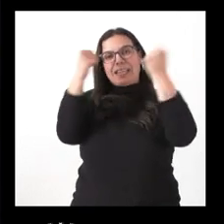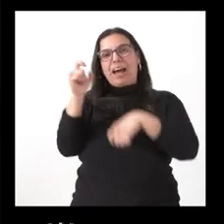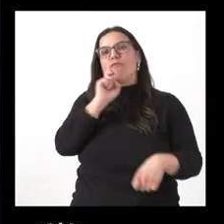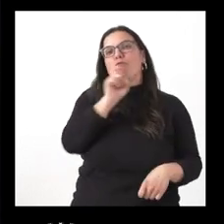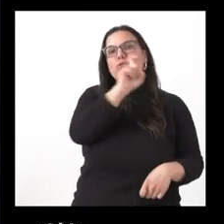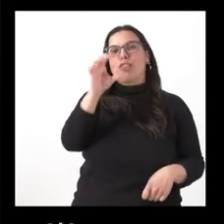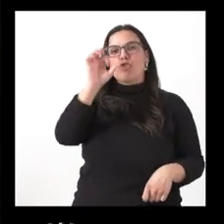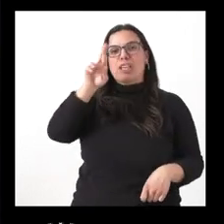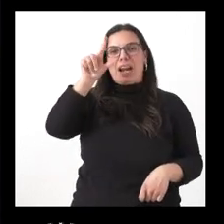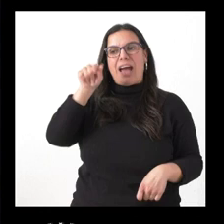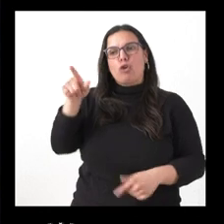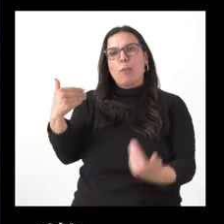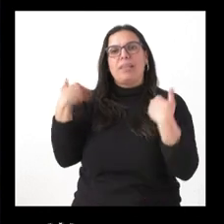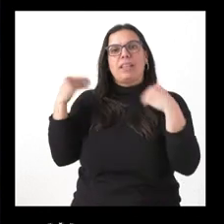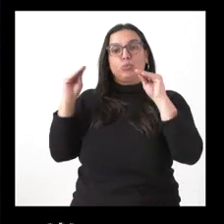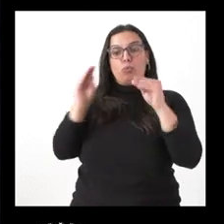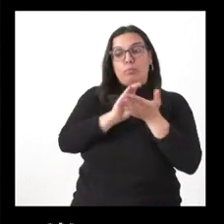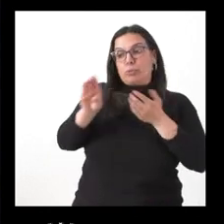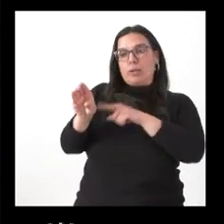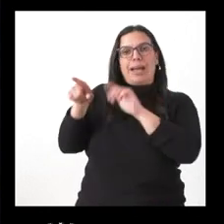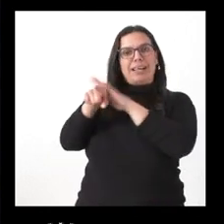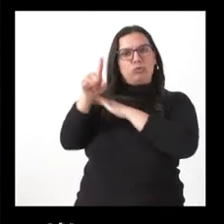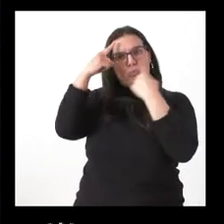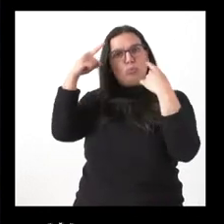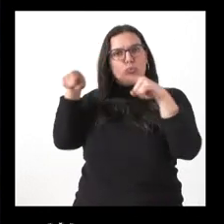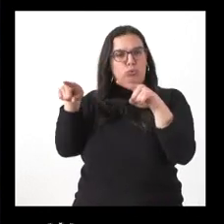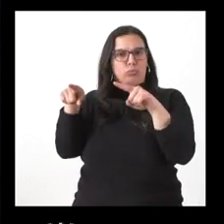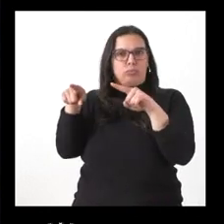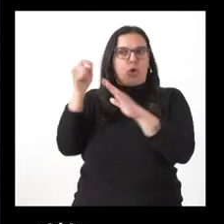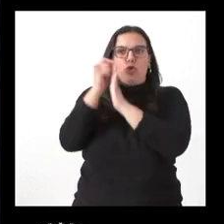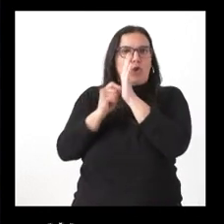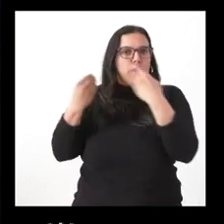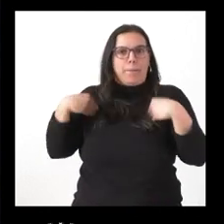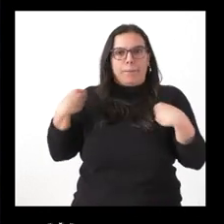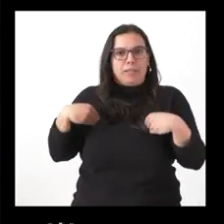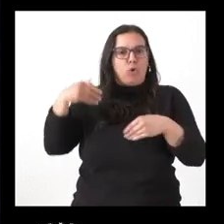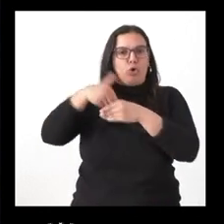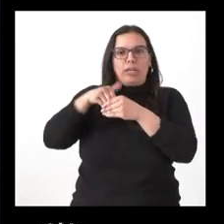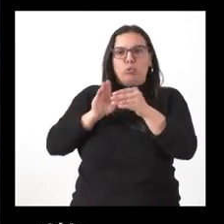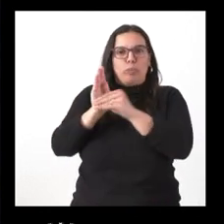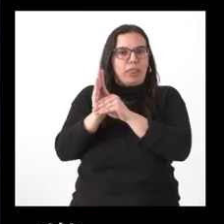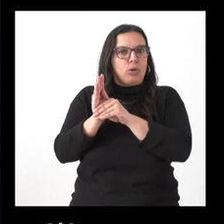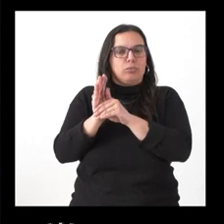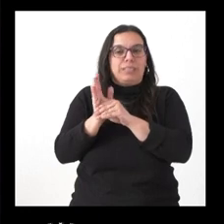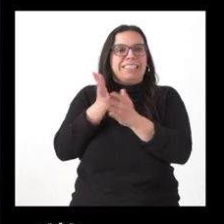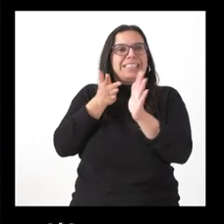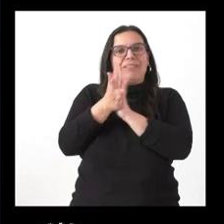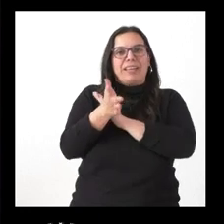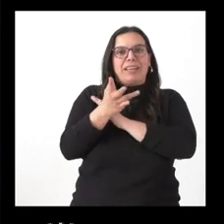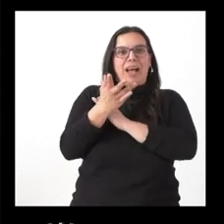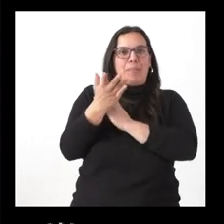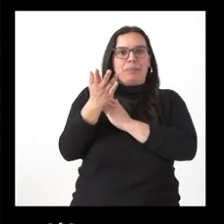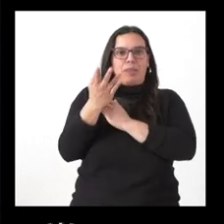que lógicamente es la que gestionará estos recursos la subvención pública en las condiciones que determina el contenido de la subvención por tanto son dos sucesos